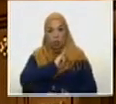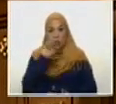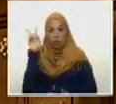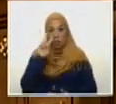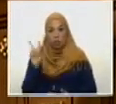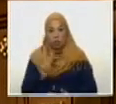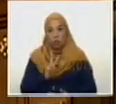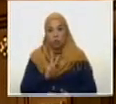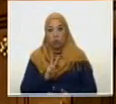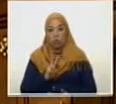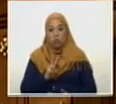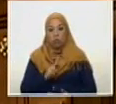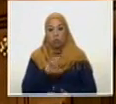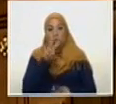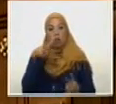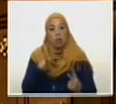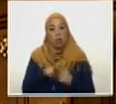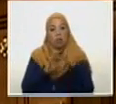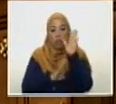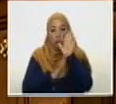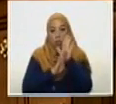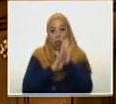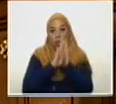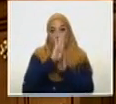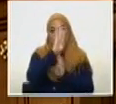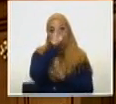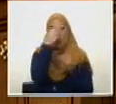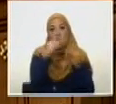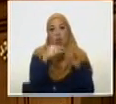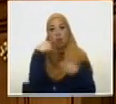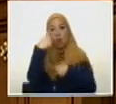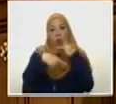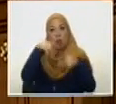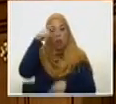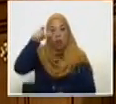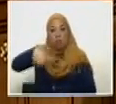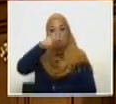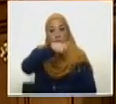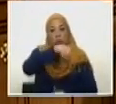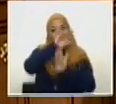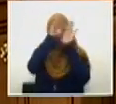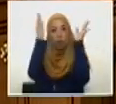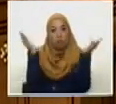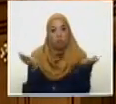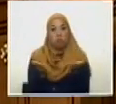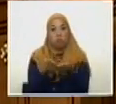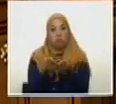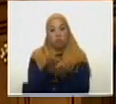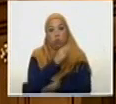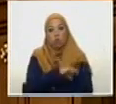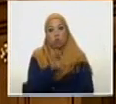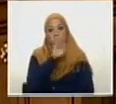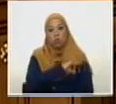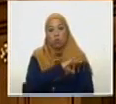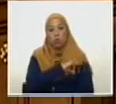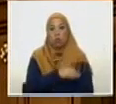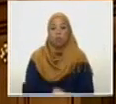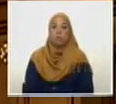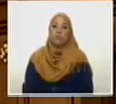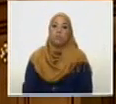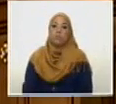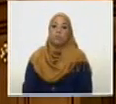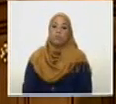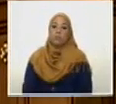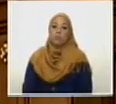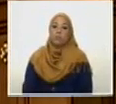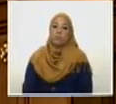Y esto es parte de la evolución de los pueblos del mundo como sociedad,